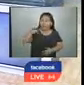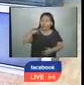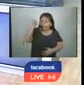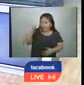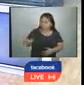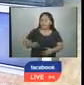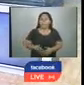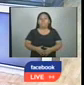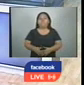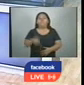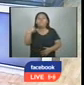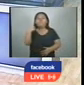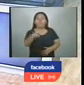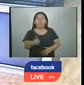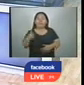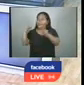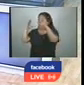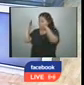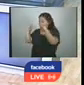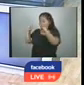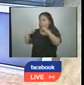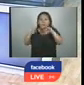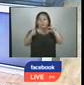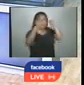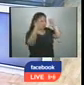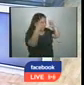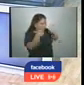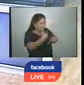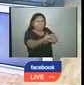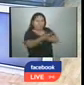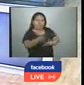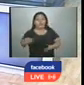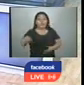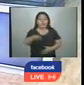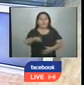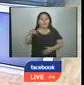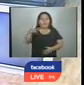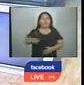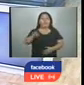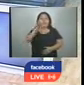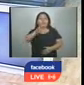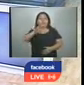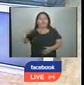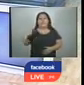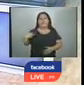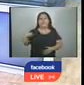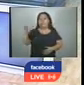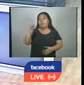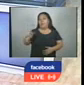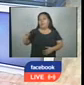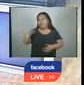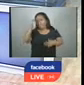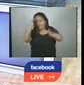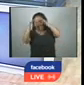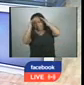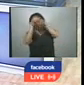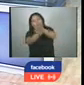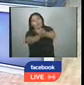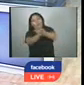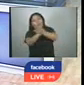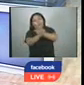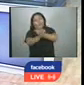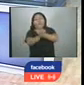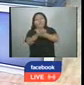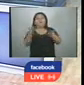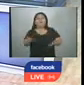de este día. Néstor, buenas noches. Buenas noches, Roxana y amigos televidentes en día martes 22 de noviembre. Un gusto que esté con nosotros, por supuesto,